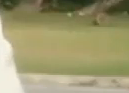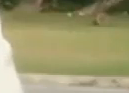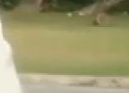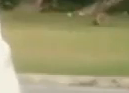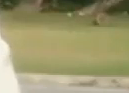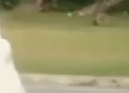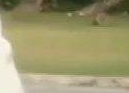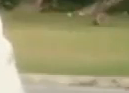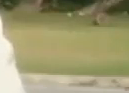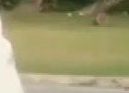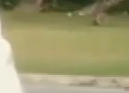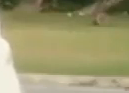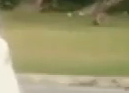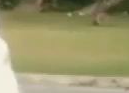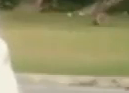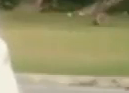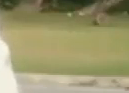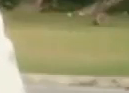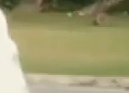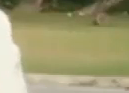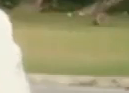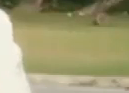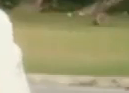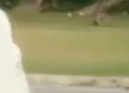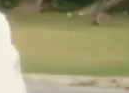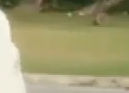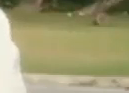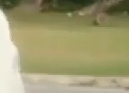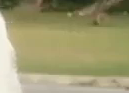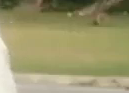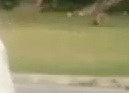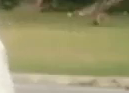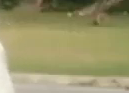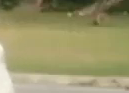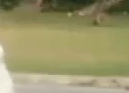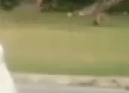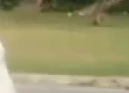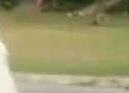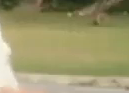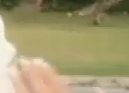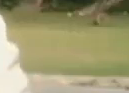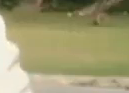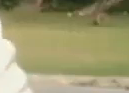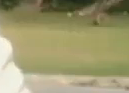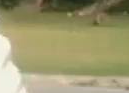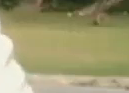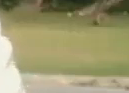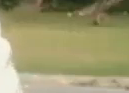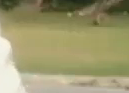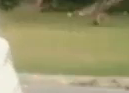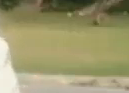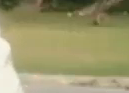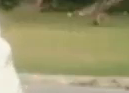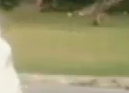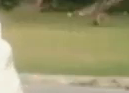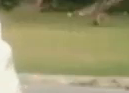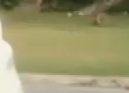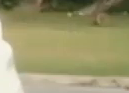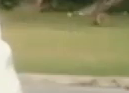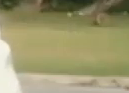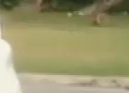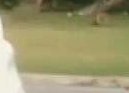y eterno y líder de la revolución, el comandante Hugo Chávez. Precisamente este primer abrazo y este primer